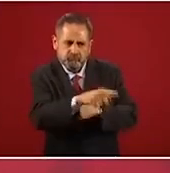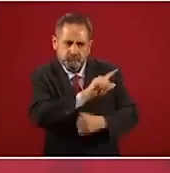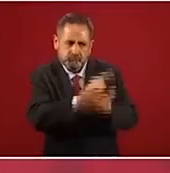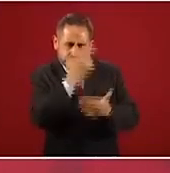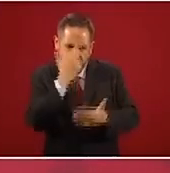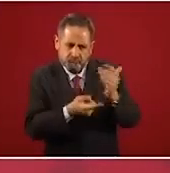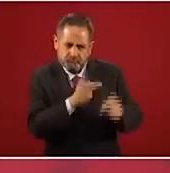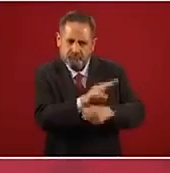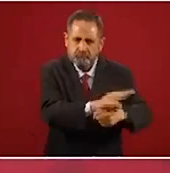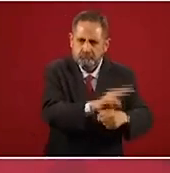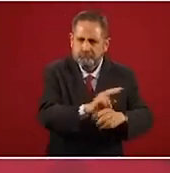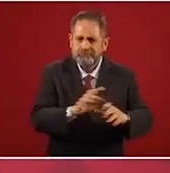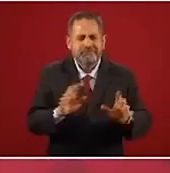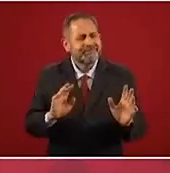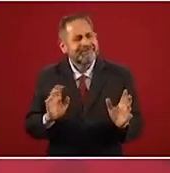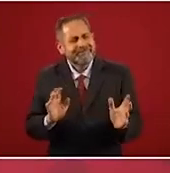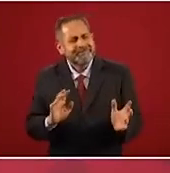potencia,